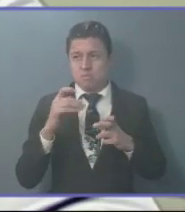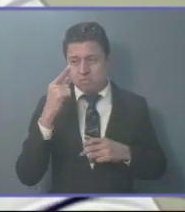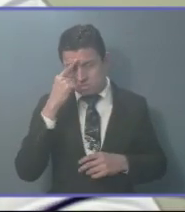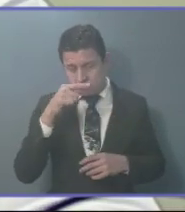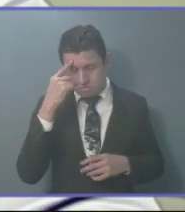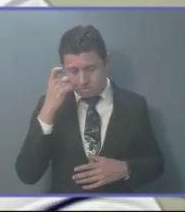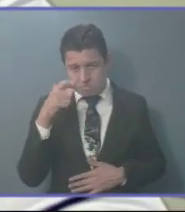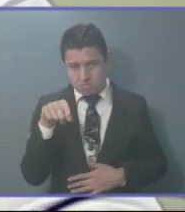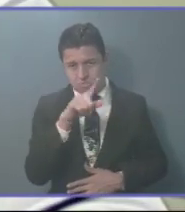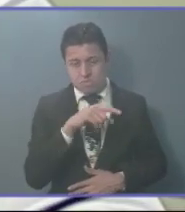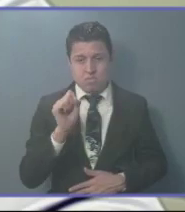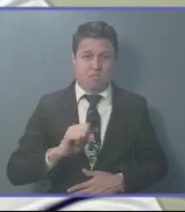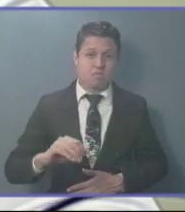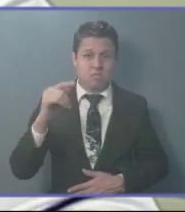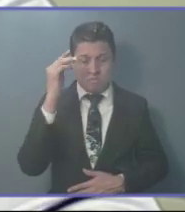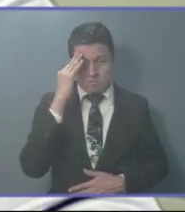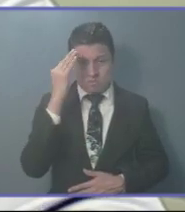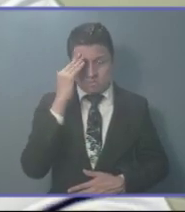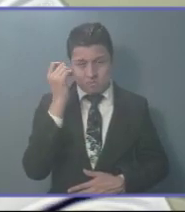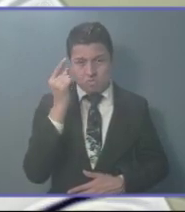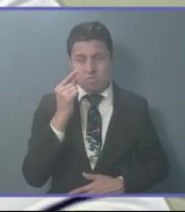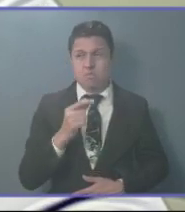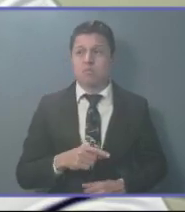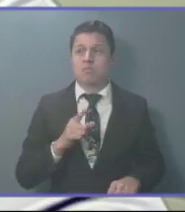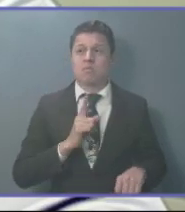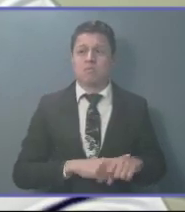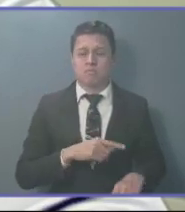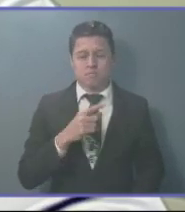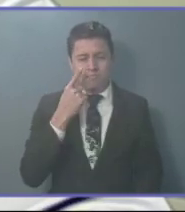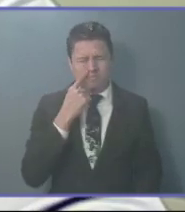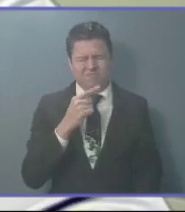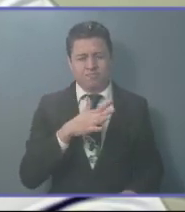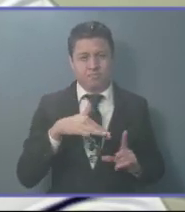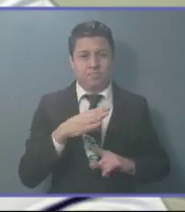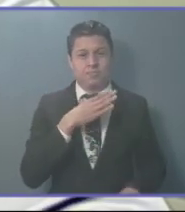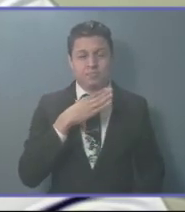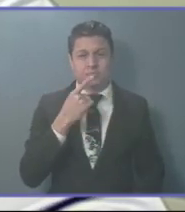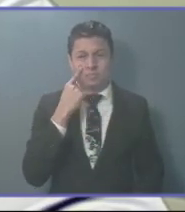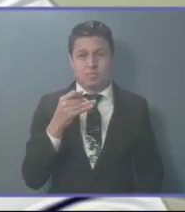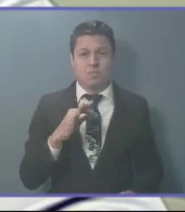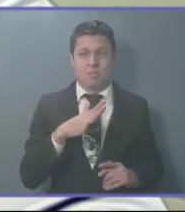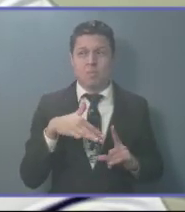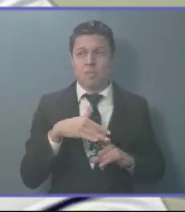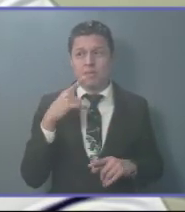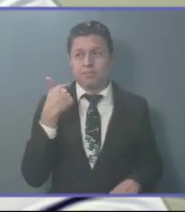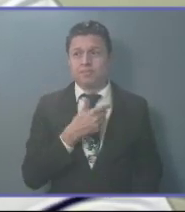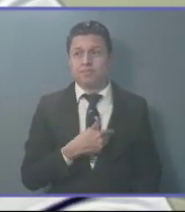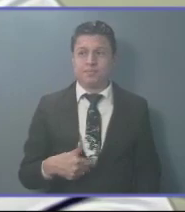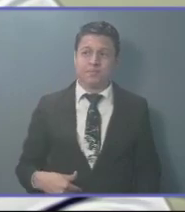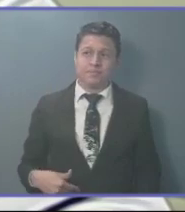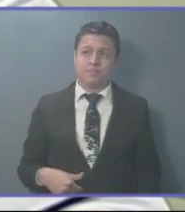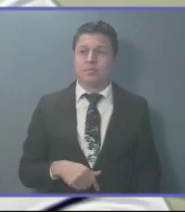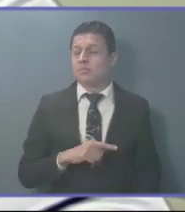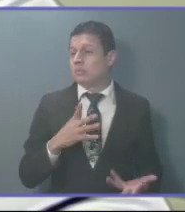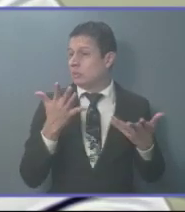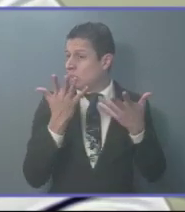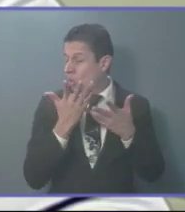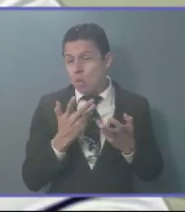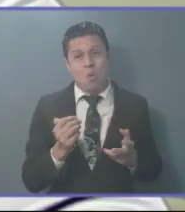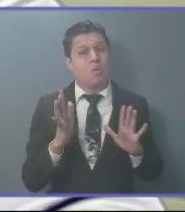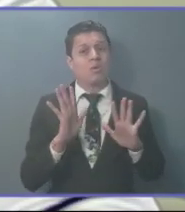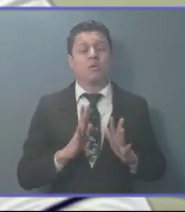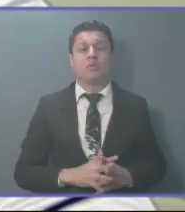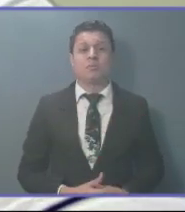reiterar de verdad la tristeza que da en encontrarnos en un presidente que no quiere